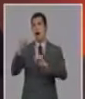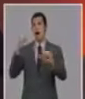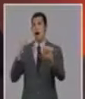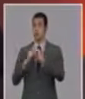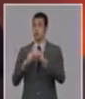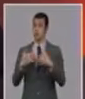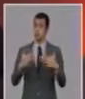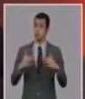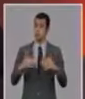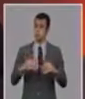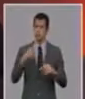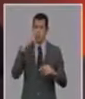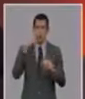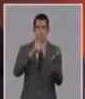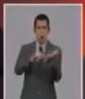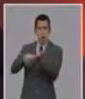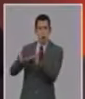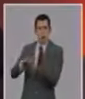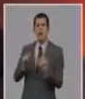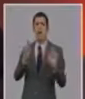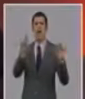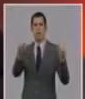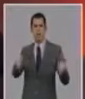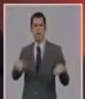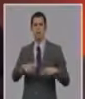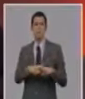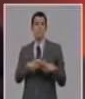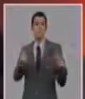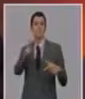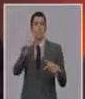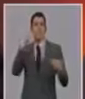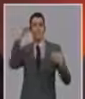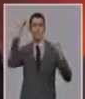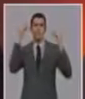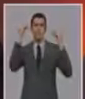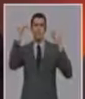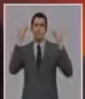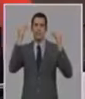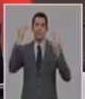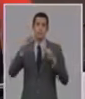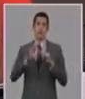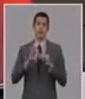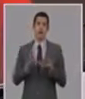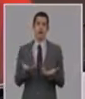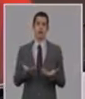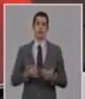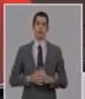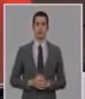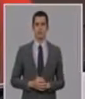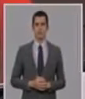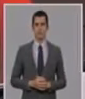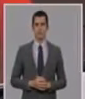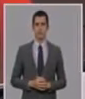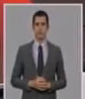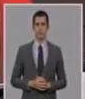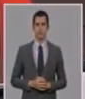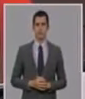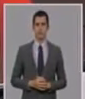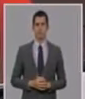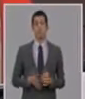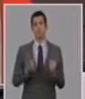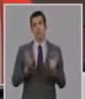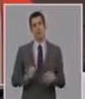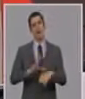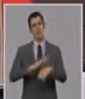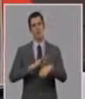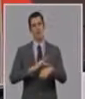todo el territorio nacional, ha soltado las alarmas y las preocupaciones de nuestro pueblo, Randy. Más allá de la enfermedad en sí mismo, que sin duda es